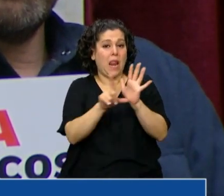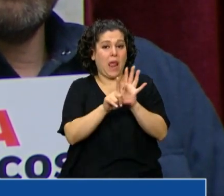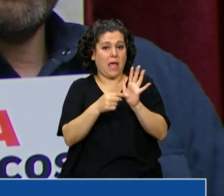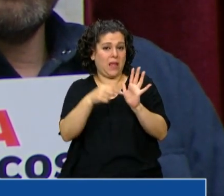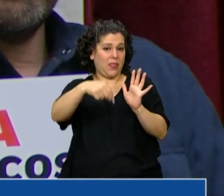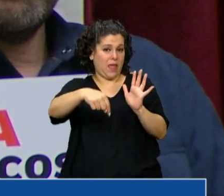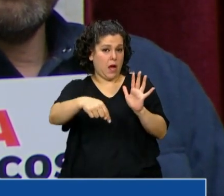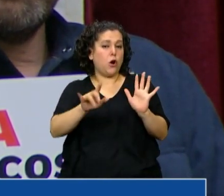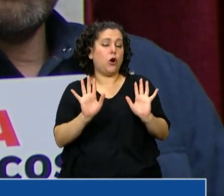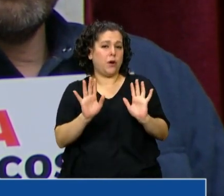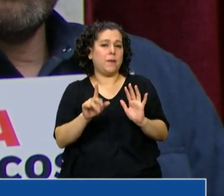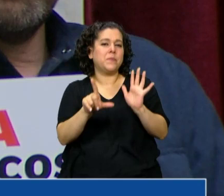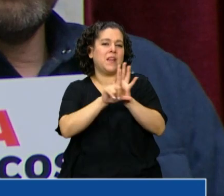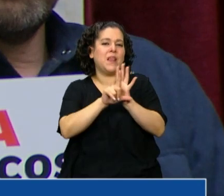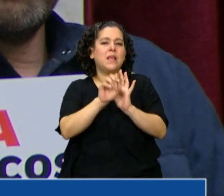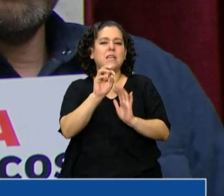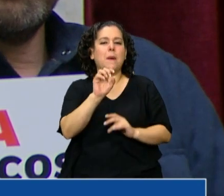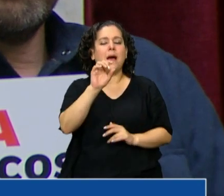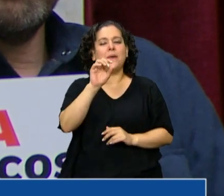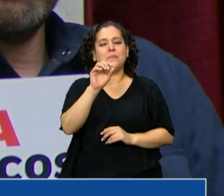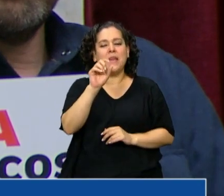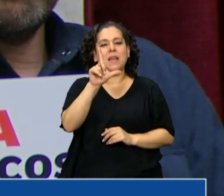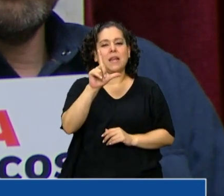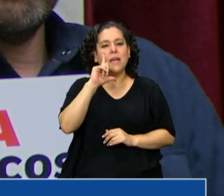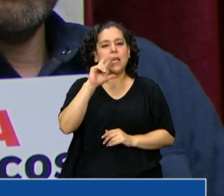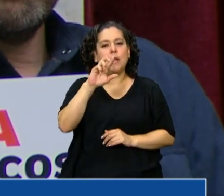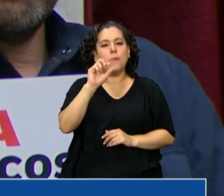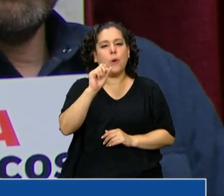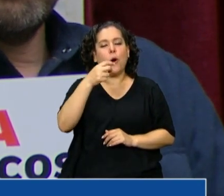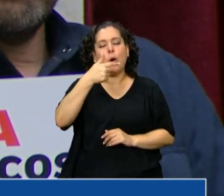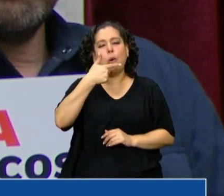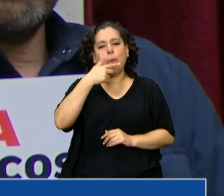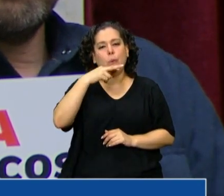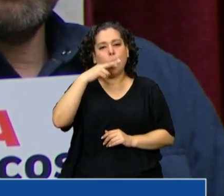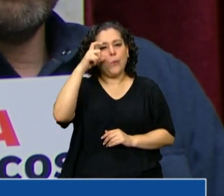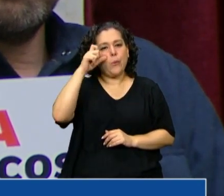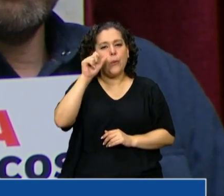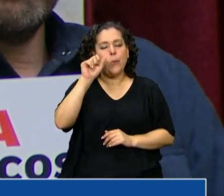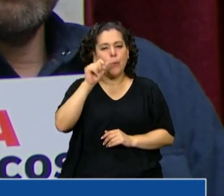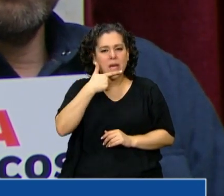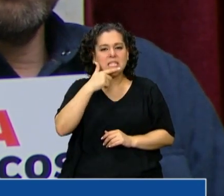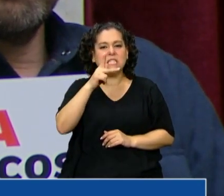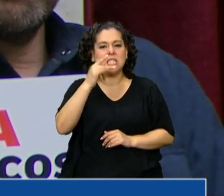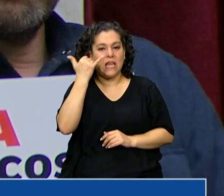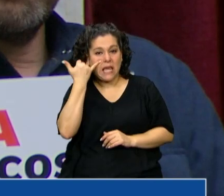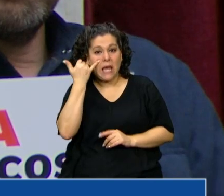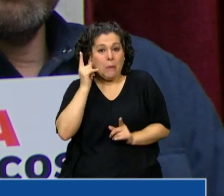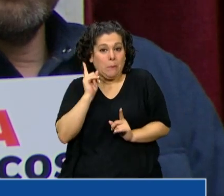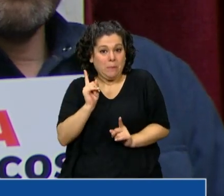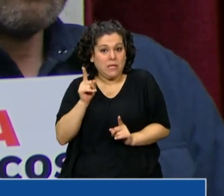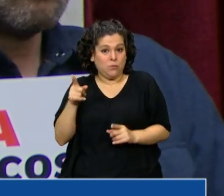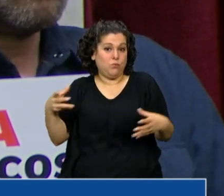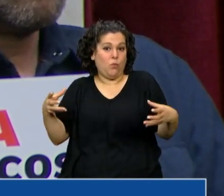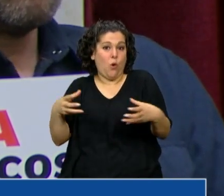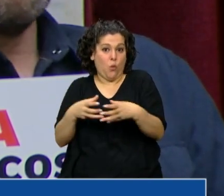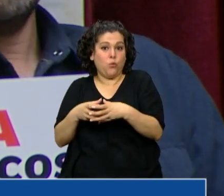vigente, la ley Lipovetsky, quiero recordarlo porque acá parece alguno que se olvidaron, que fue Juntos por el Cambio en que impulsó la ley, ¿no?